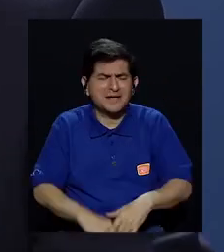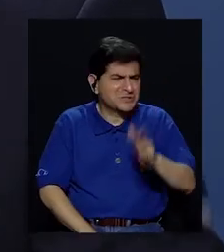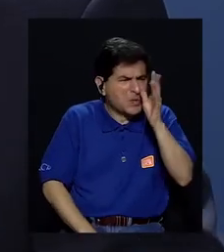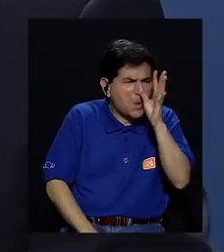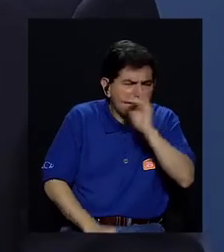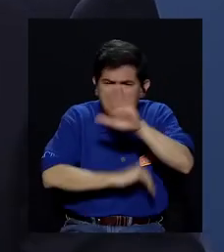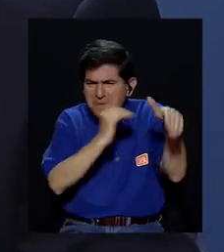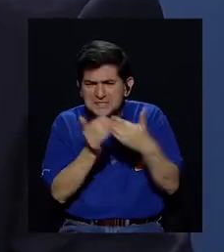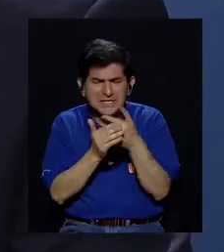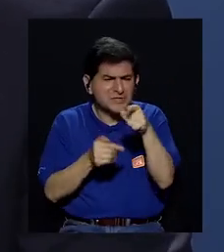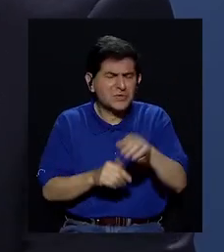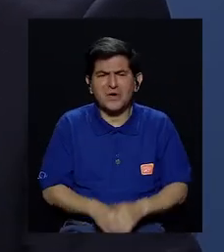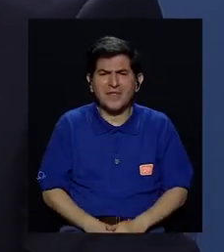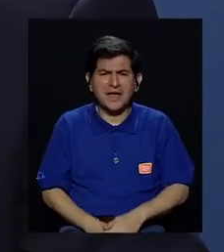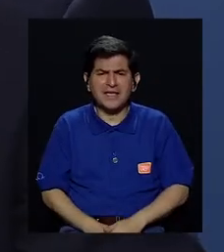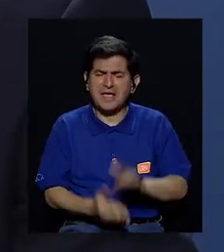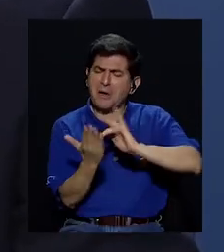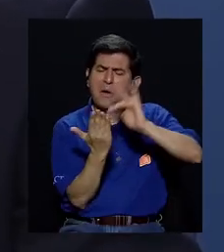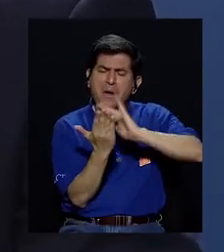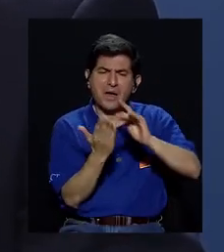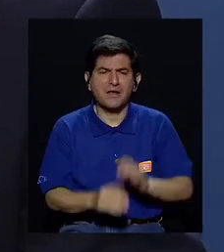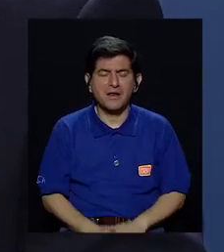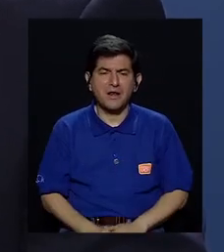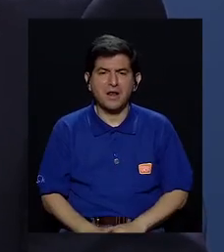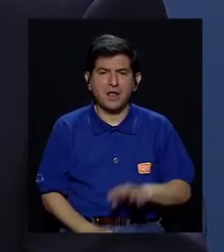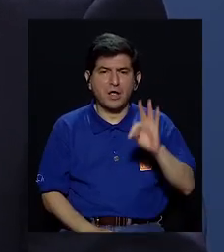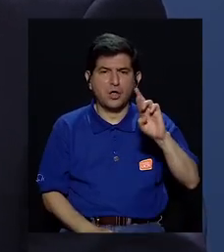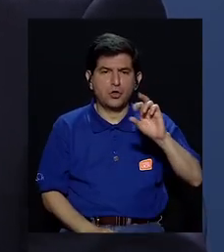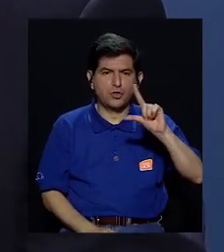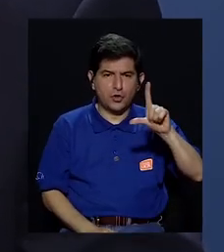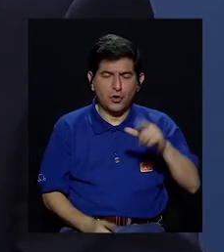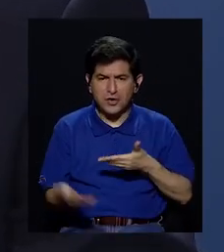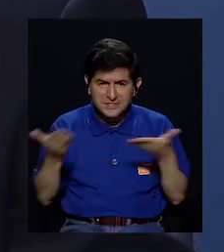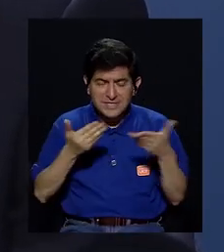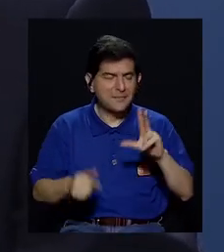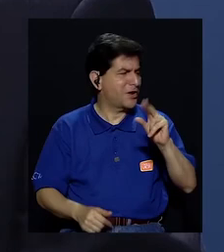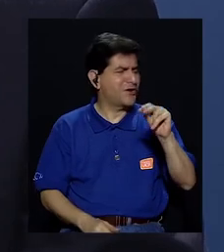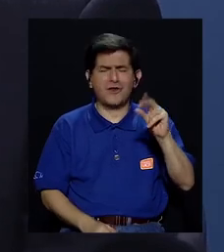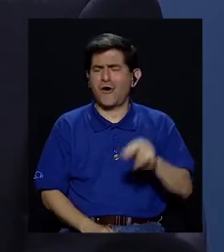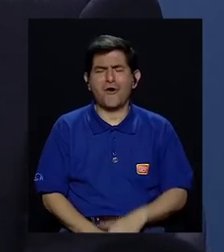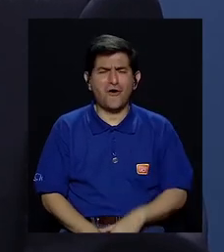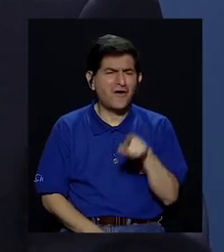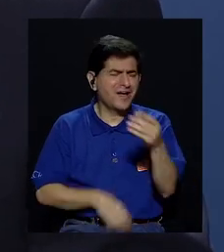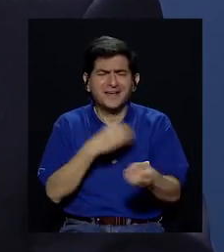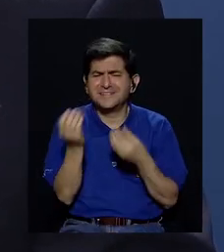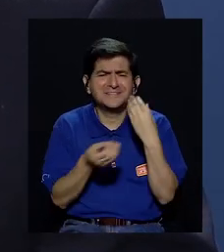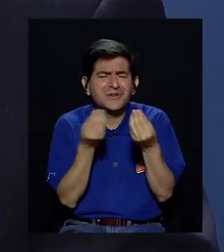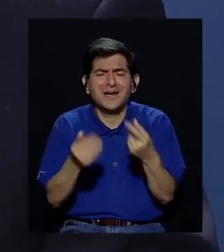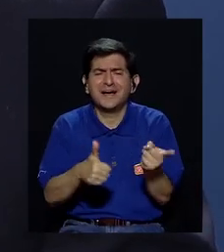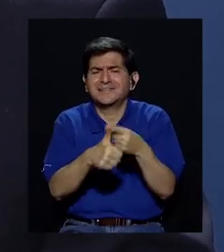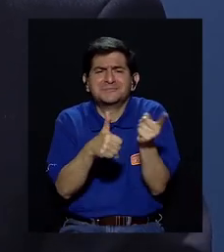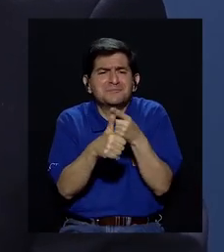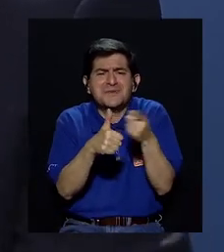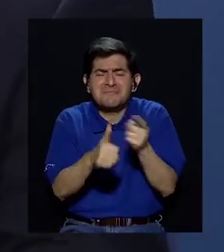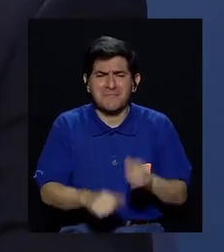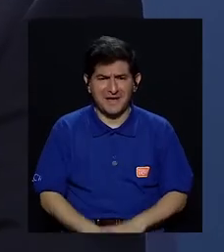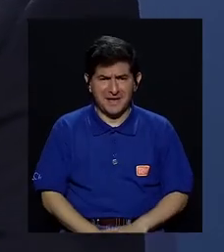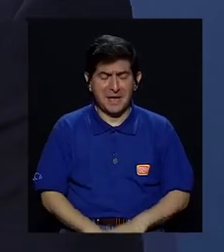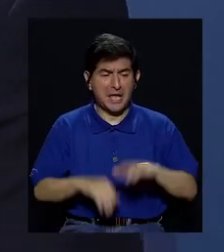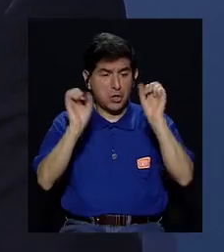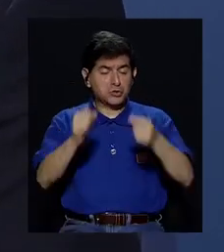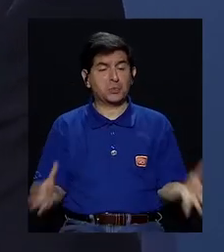mis bromas y todos los que anda viajando por celulares los troles no sirven para nada porque lo que están generando es primero